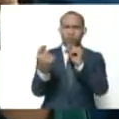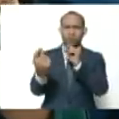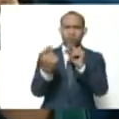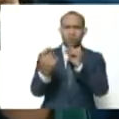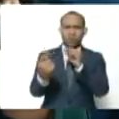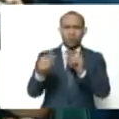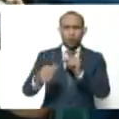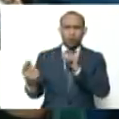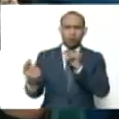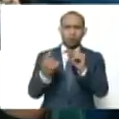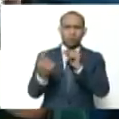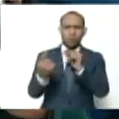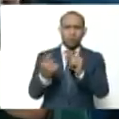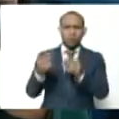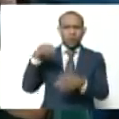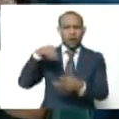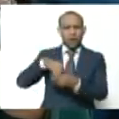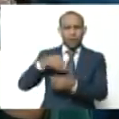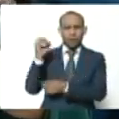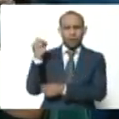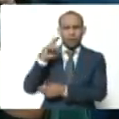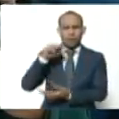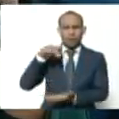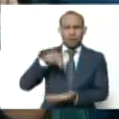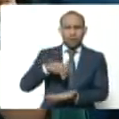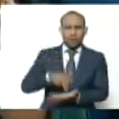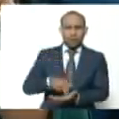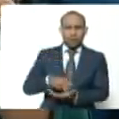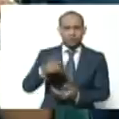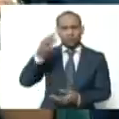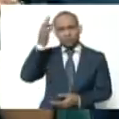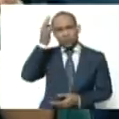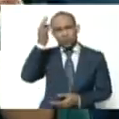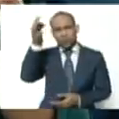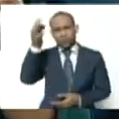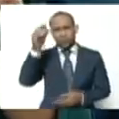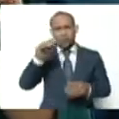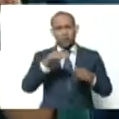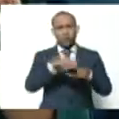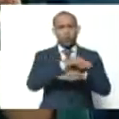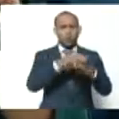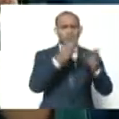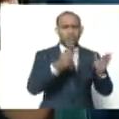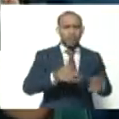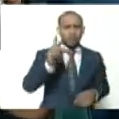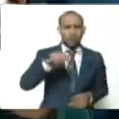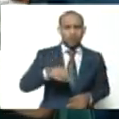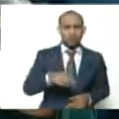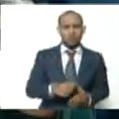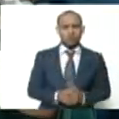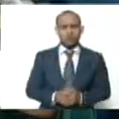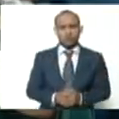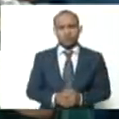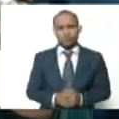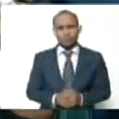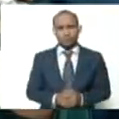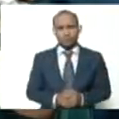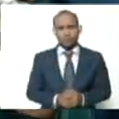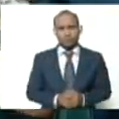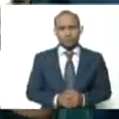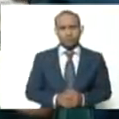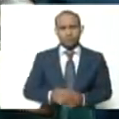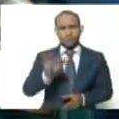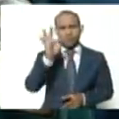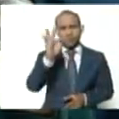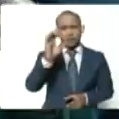hoy debatíamos acá, gracias a la oportunidad que usted nos brindaba en el Consejo de Ministros y de Ministras, puesto que